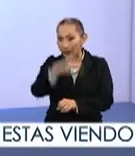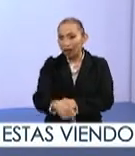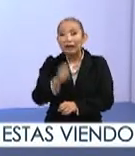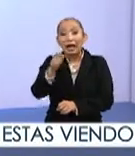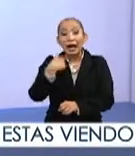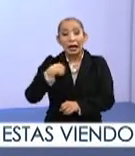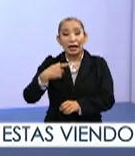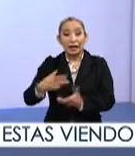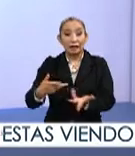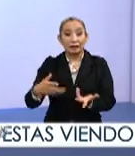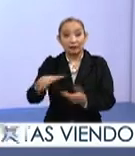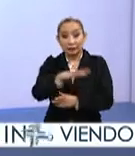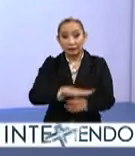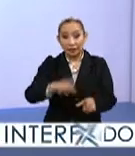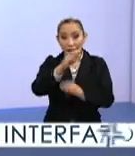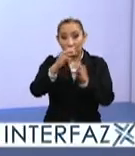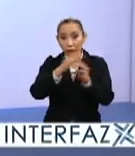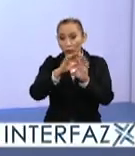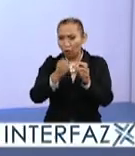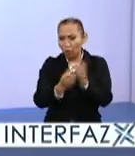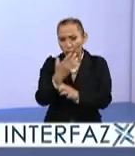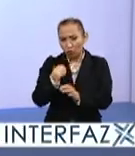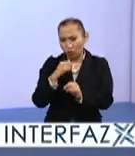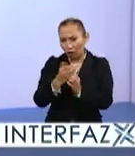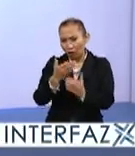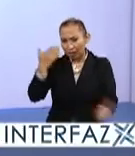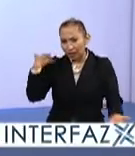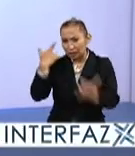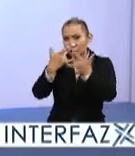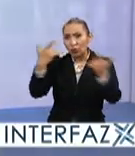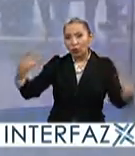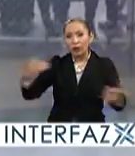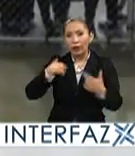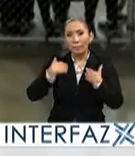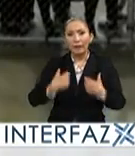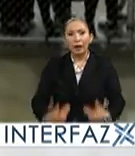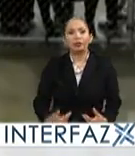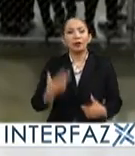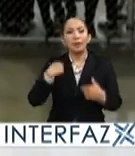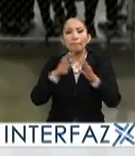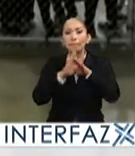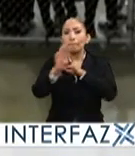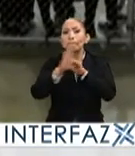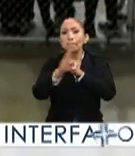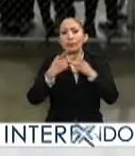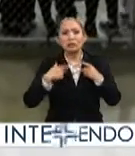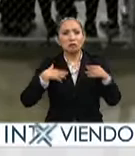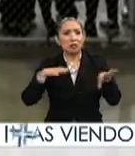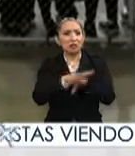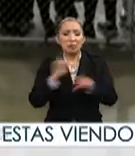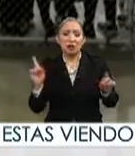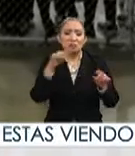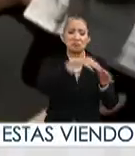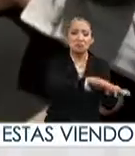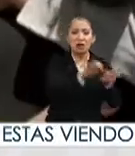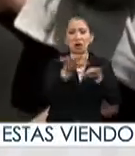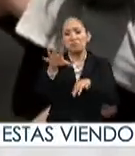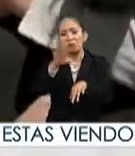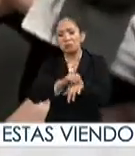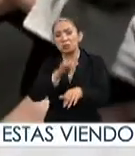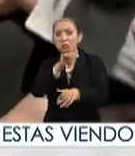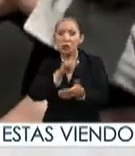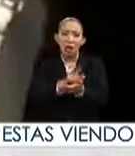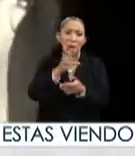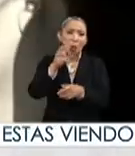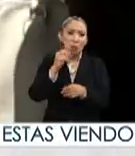y en nuestro planeta. No es nuevo, desde la historia de la humanidad, las migraciones legales e ilegales han sido